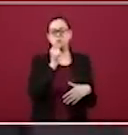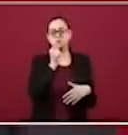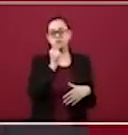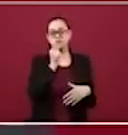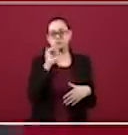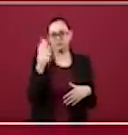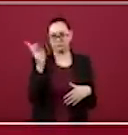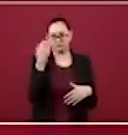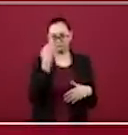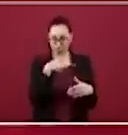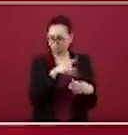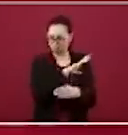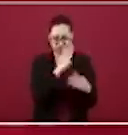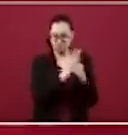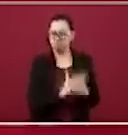Federal